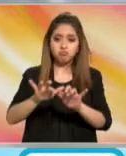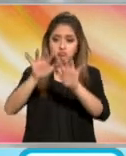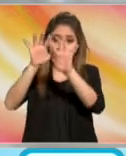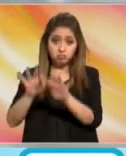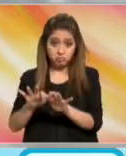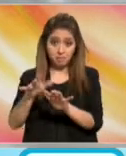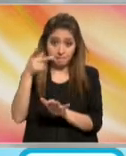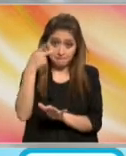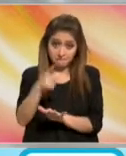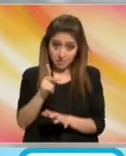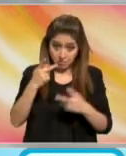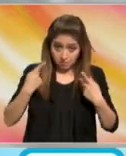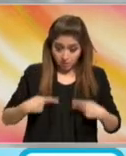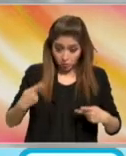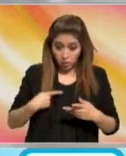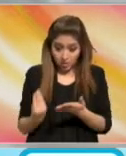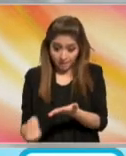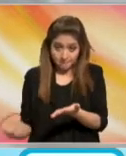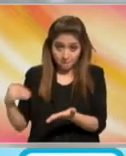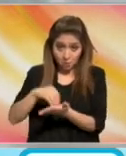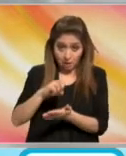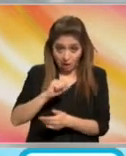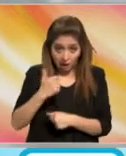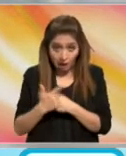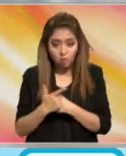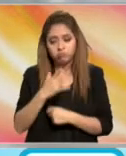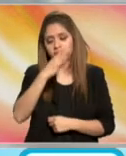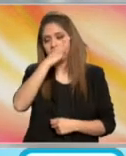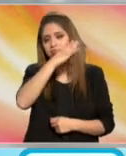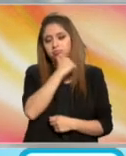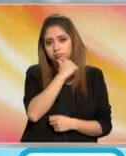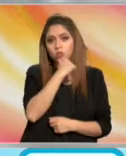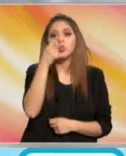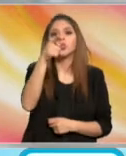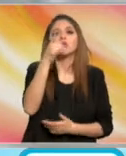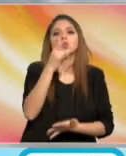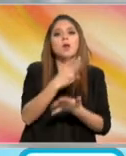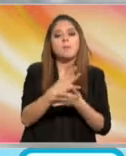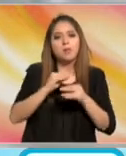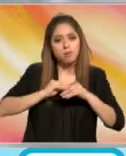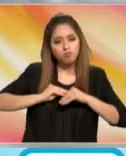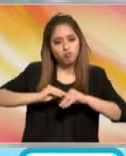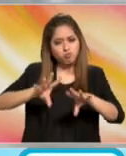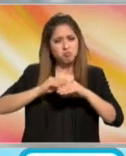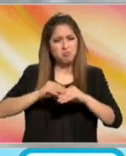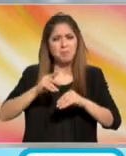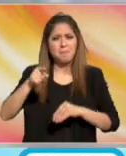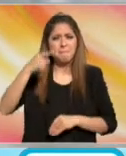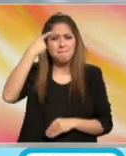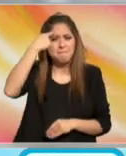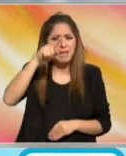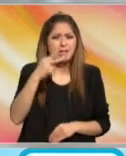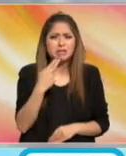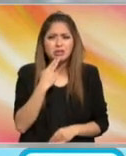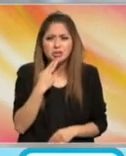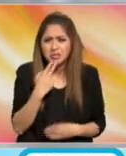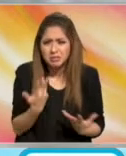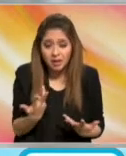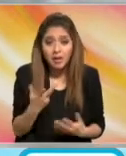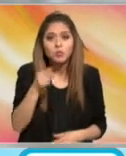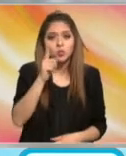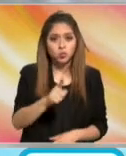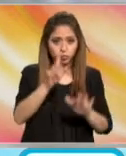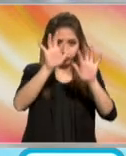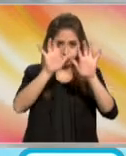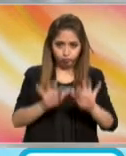no puede publicar en esa página. Tú nada más te estás comunicando, y te sirve ¿para qué? Te sirve también para tener una base